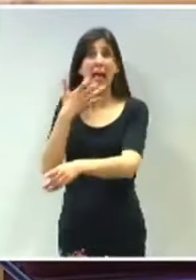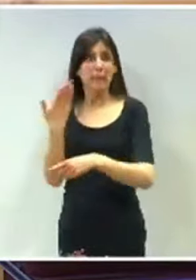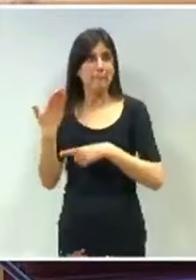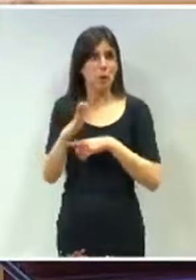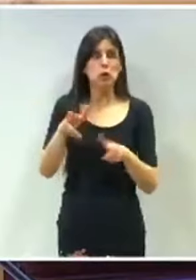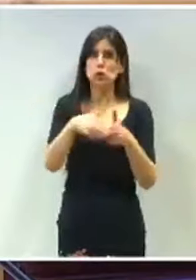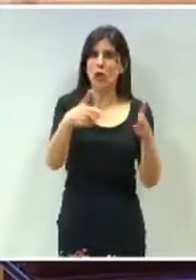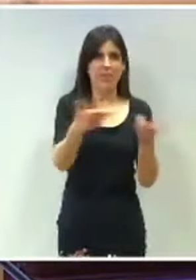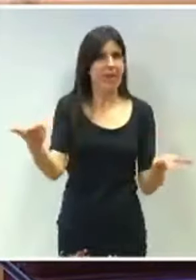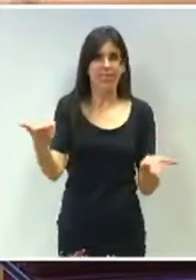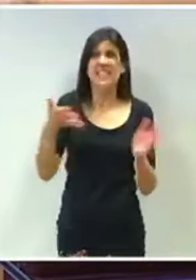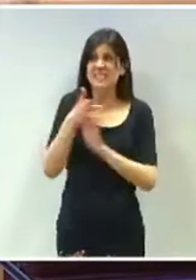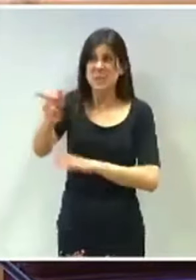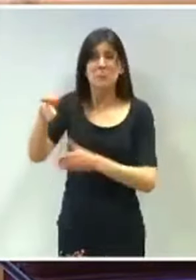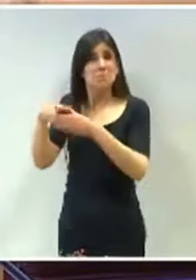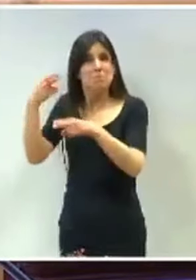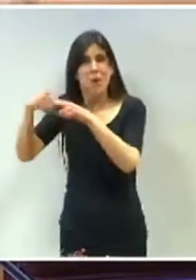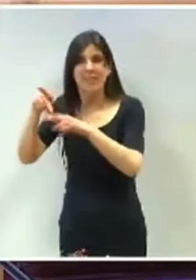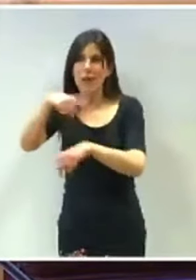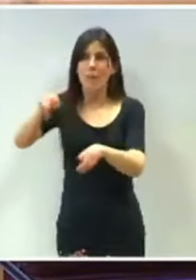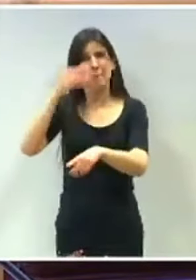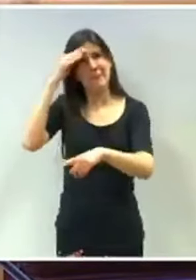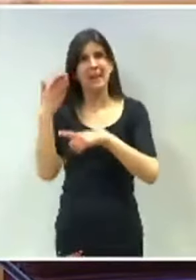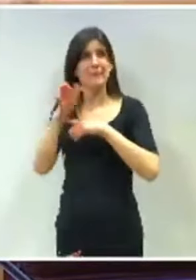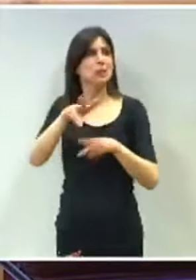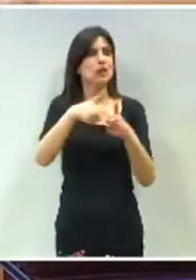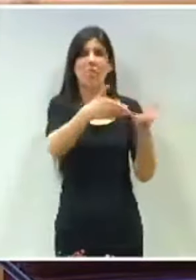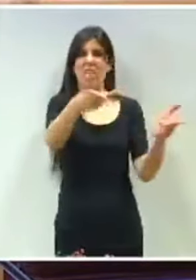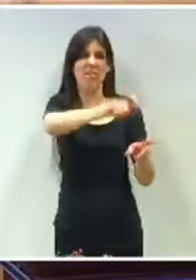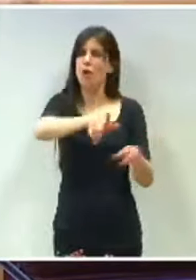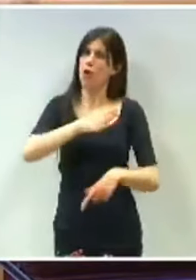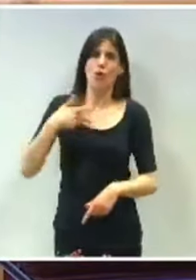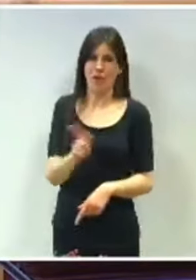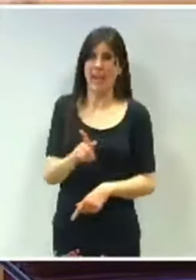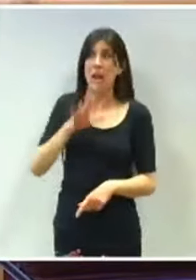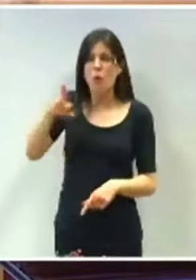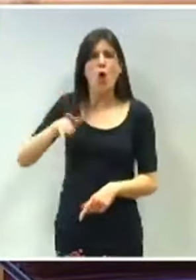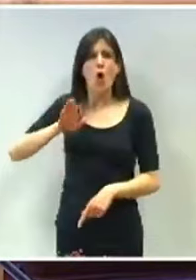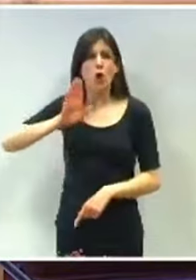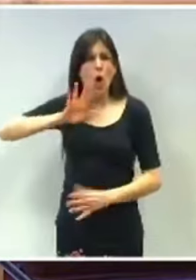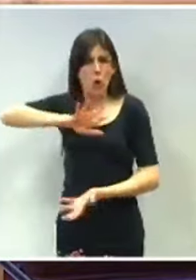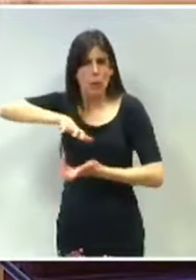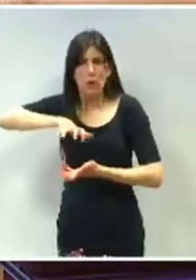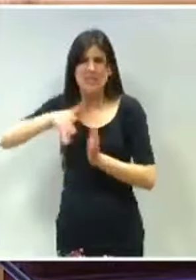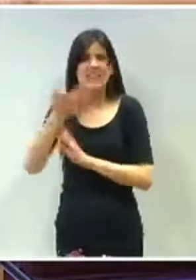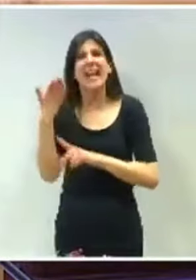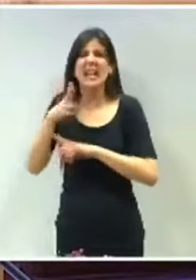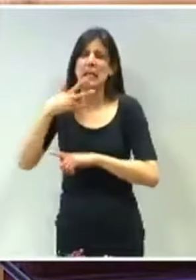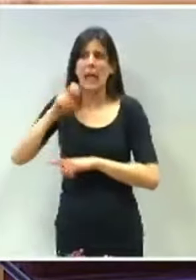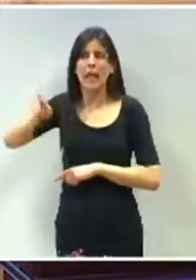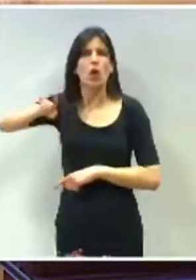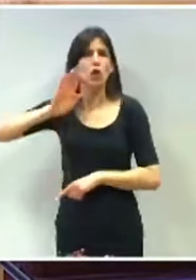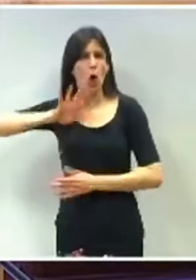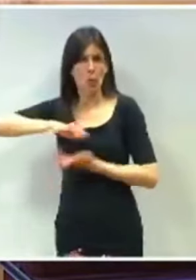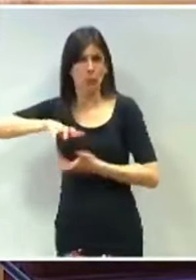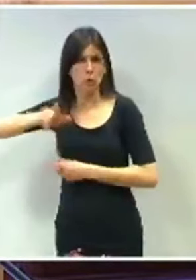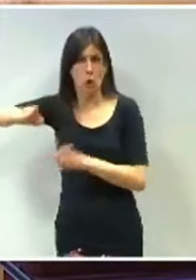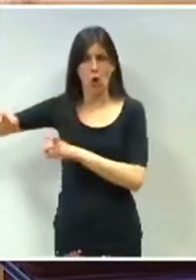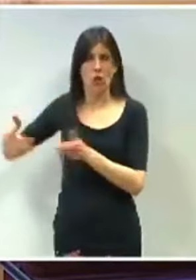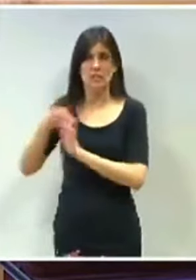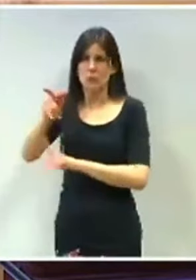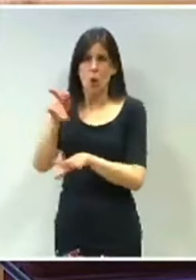partido no representa a nadie sabe por qué Porque un corrupto solo representa a corrupto sois el lado más oscuro